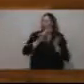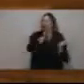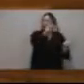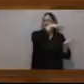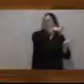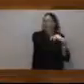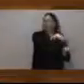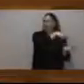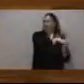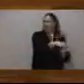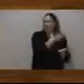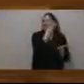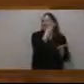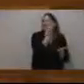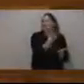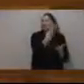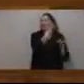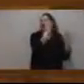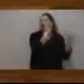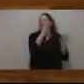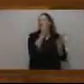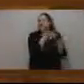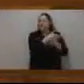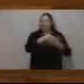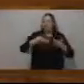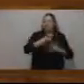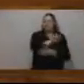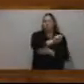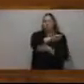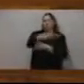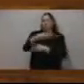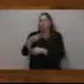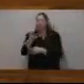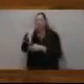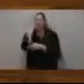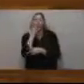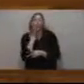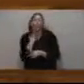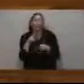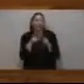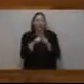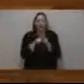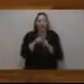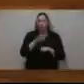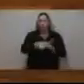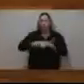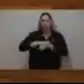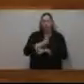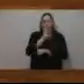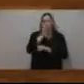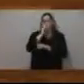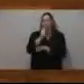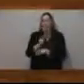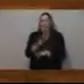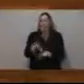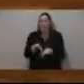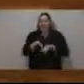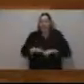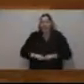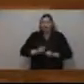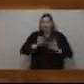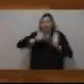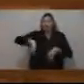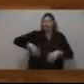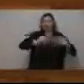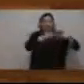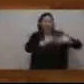unos 370 millones de euros, de las que tanto le gusta tener en su haber al Gobierno socialista y que realmente no está en funcionamiento. Por lo tanto, esto